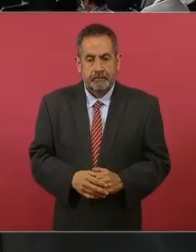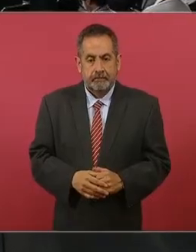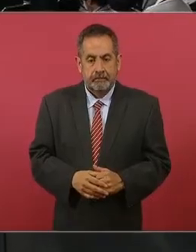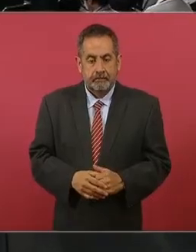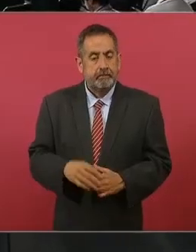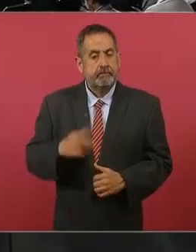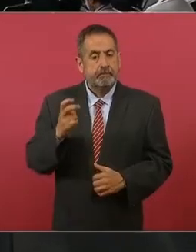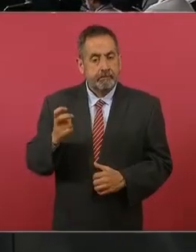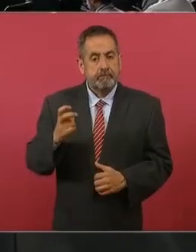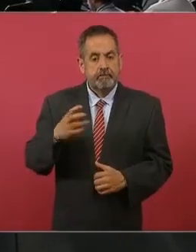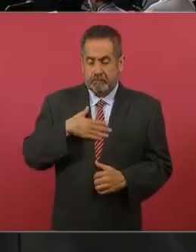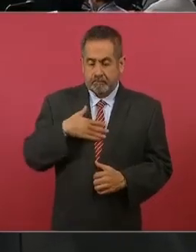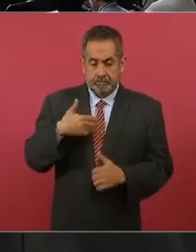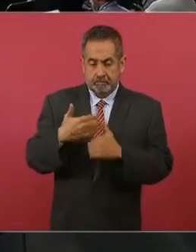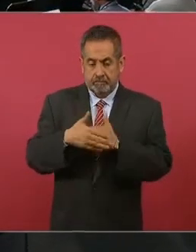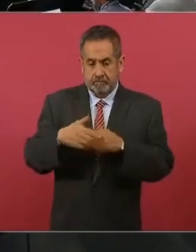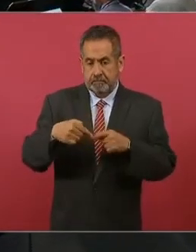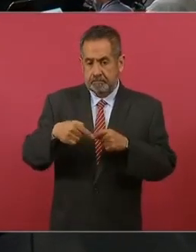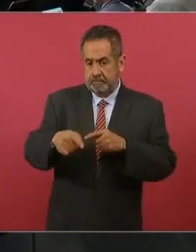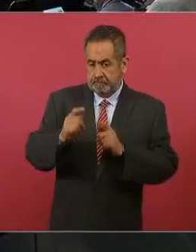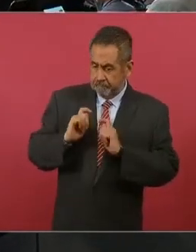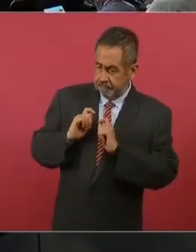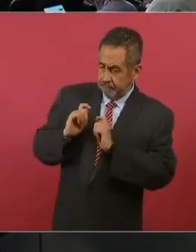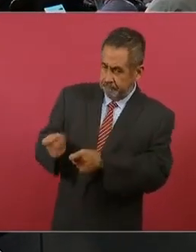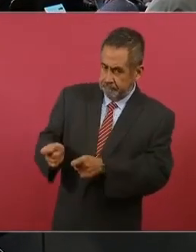Entonces yo voy a entregar ya